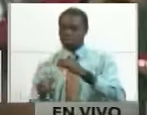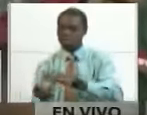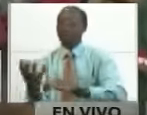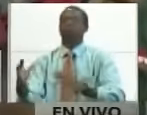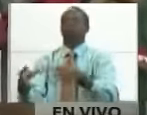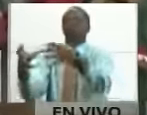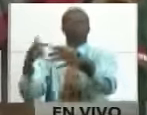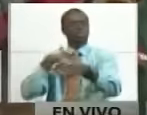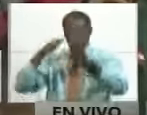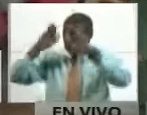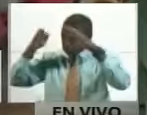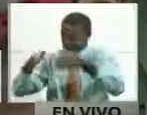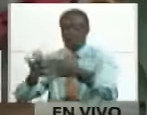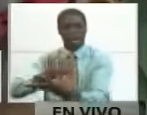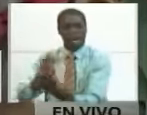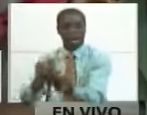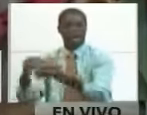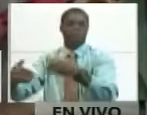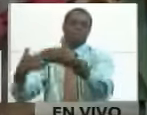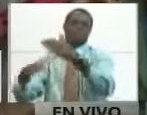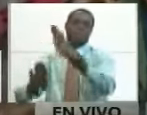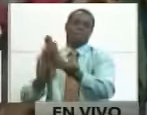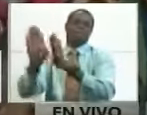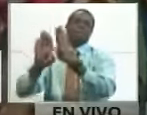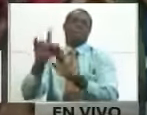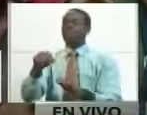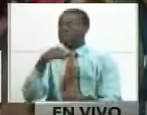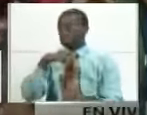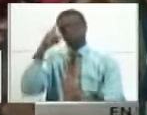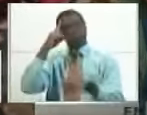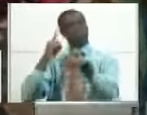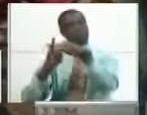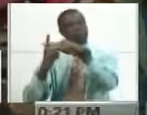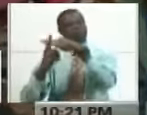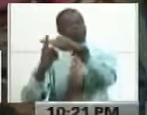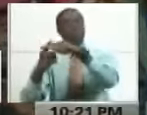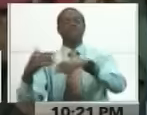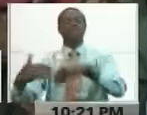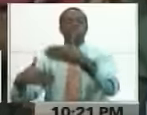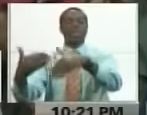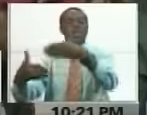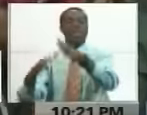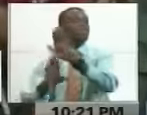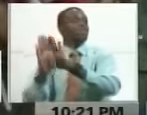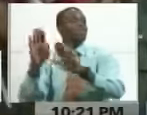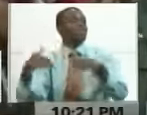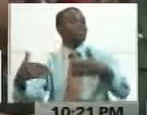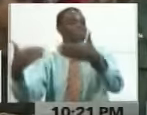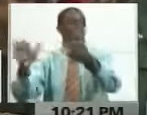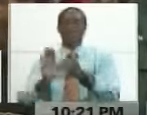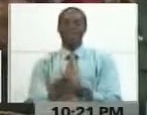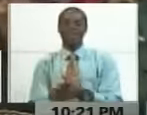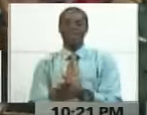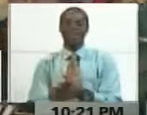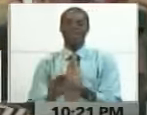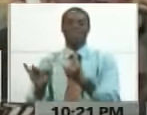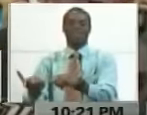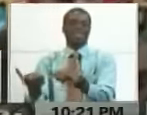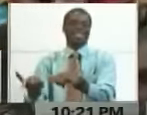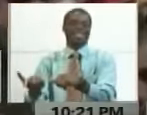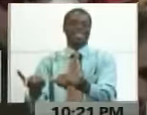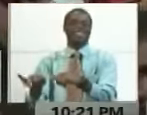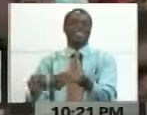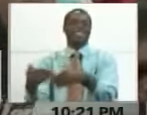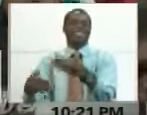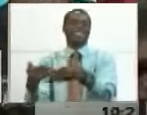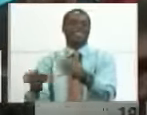sigo insistiendo, y soy muy optimista, porque sé que miles y miles de nuevos líderes han surgido en las comunidades, en las